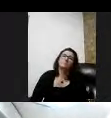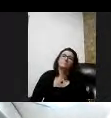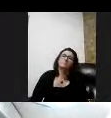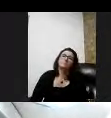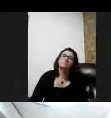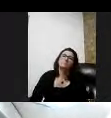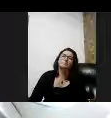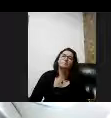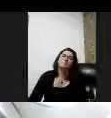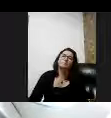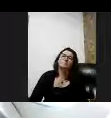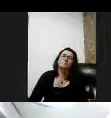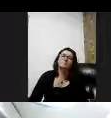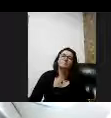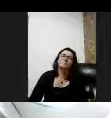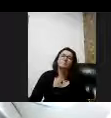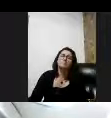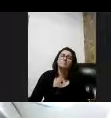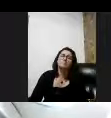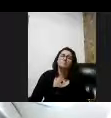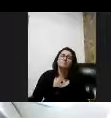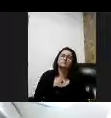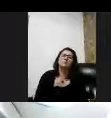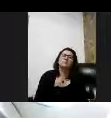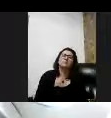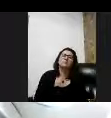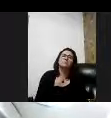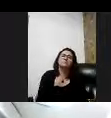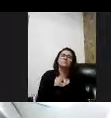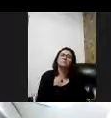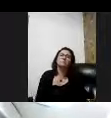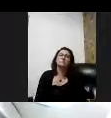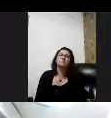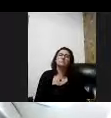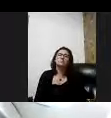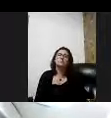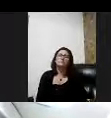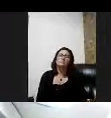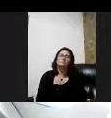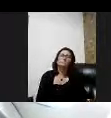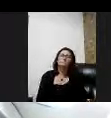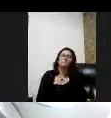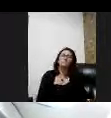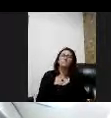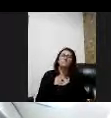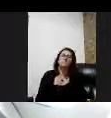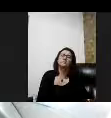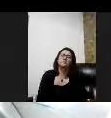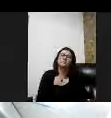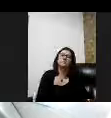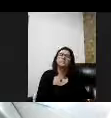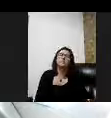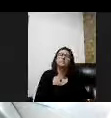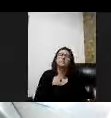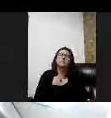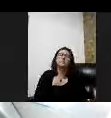que hagas, trabajo que el condón te da en la última relación sexual, la mitad. La mitad dice que sí, la mitad dice que no. Y